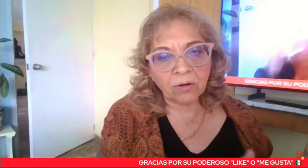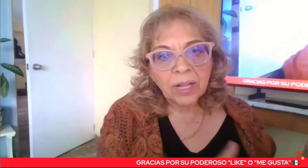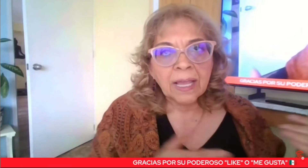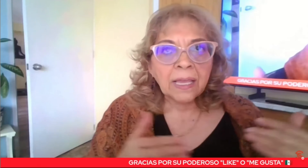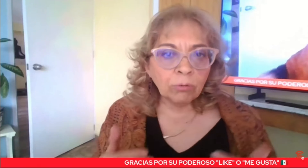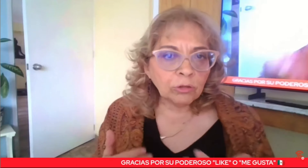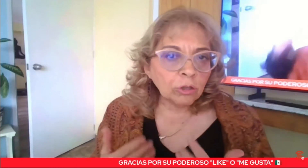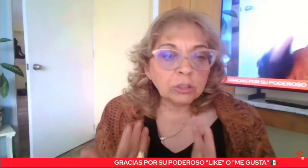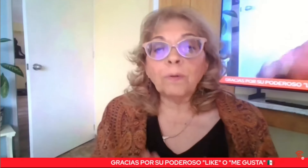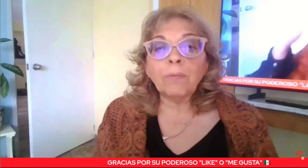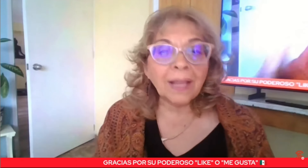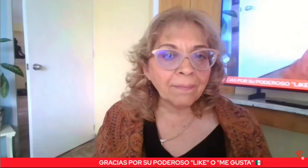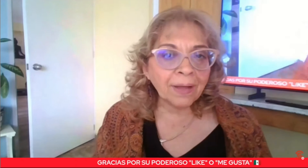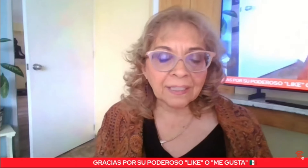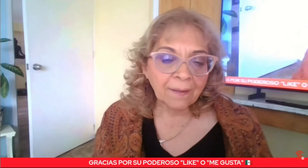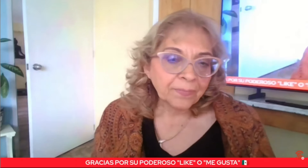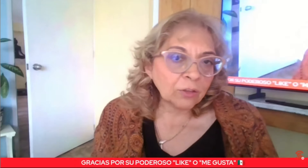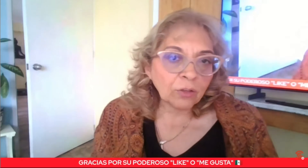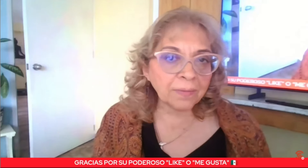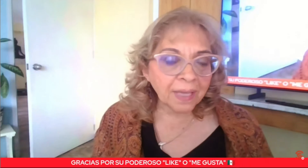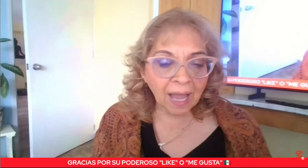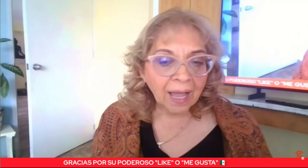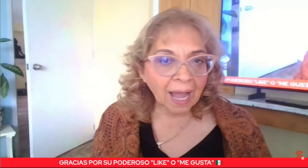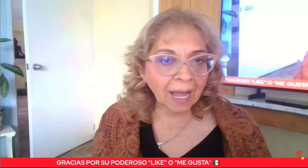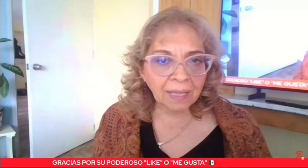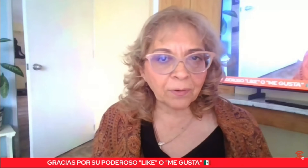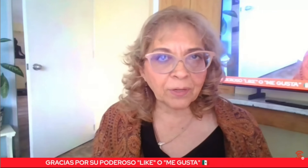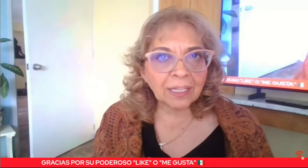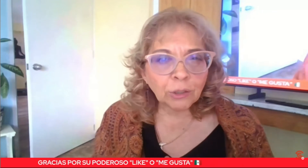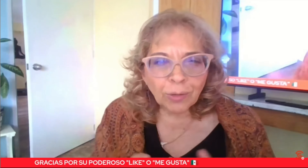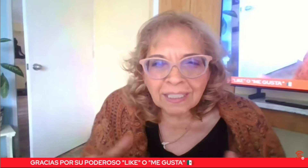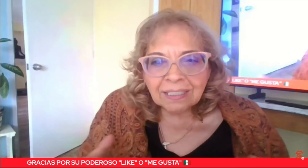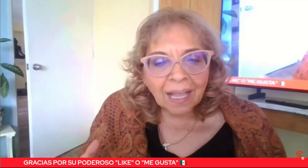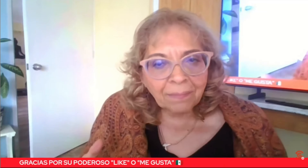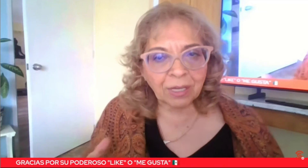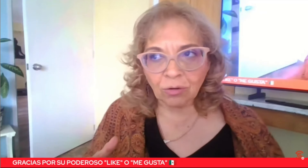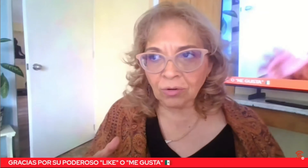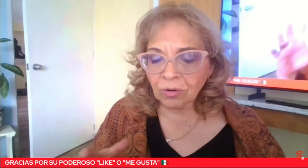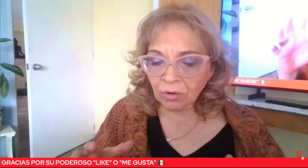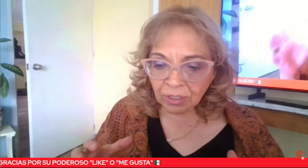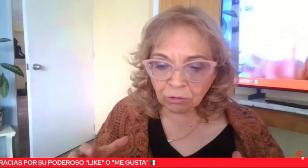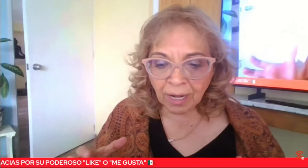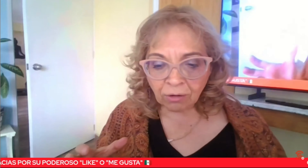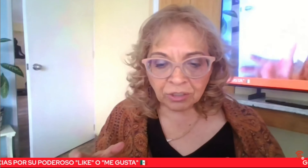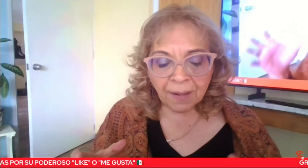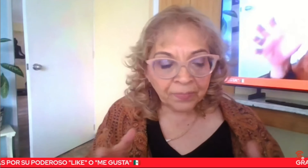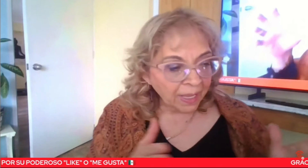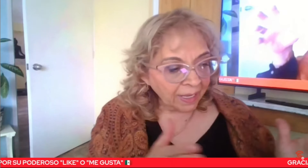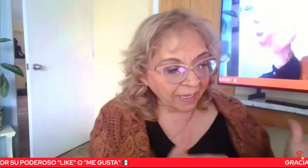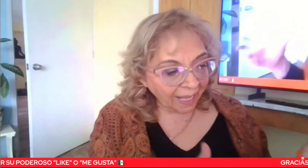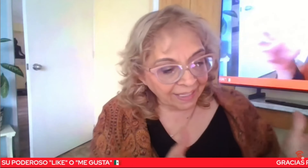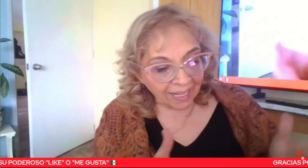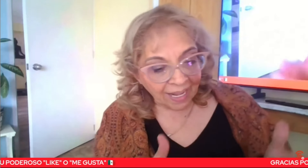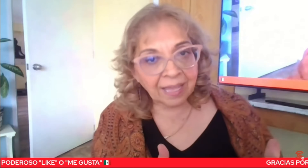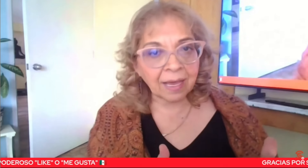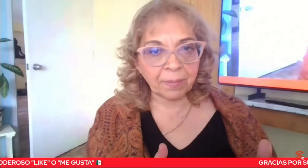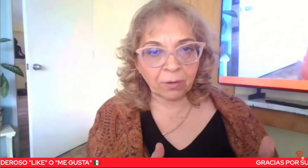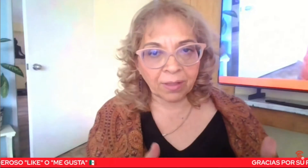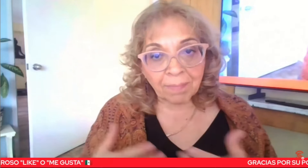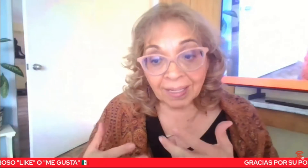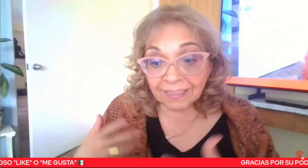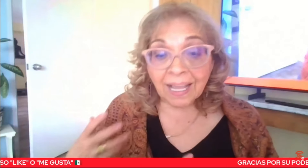quedaron y muchos los problemas que todavía hay, porque esto es sistémico, ¿no? No es una cosa que se hereda,